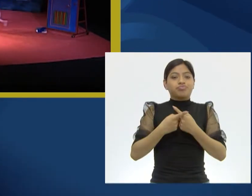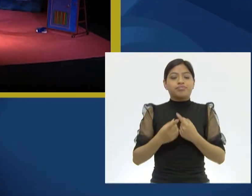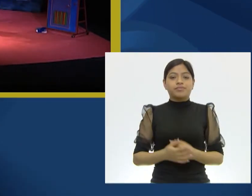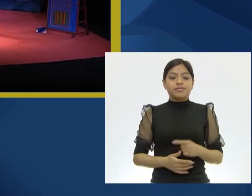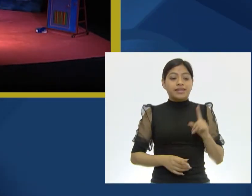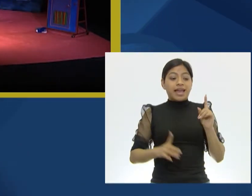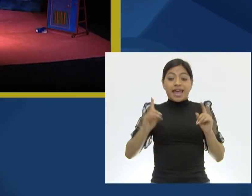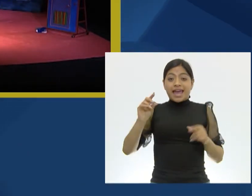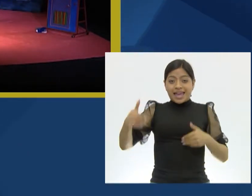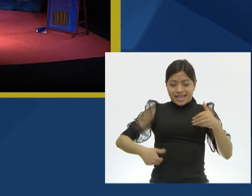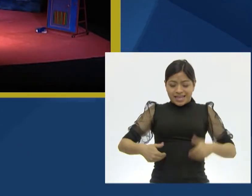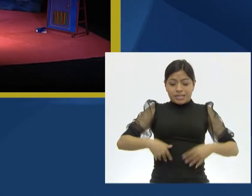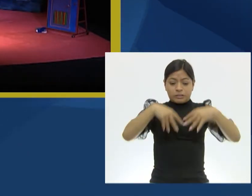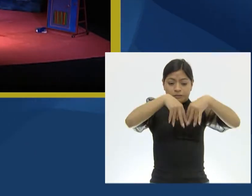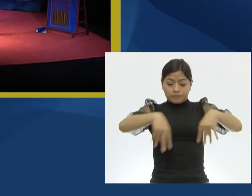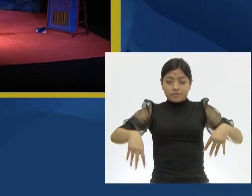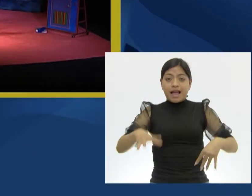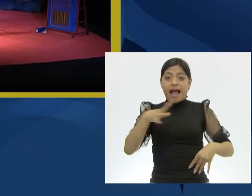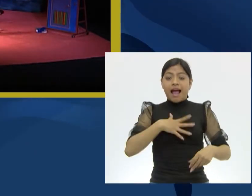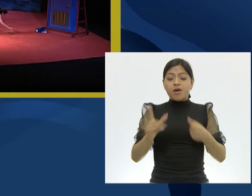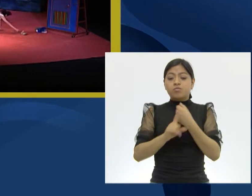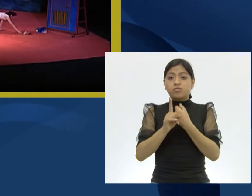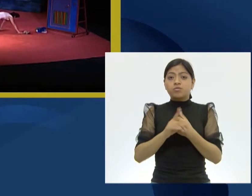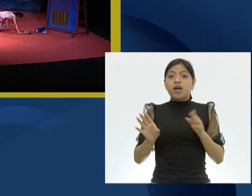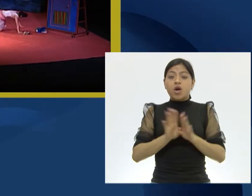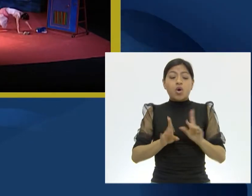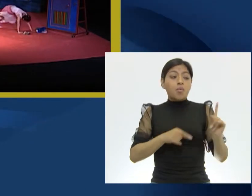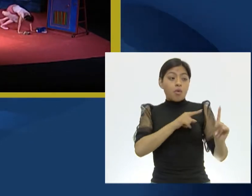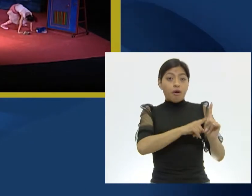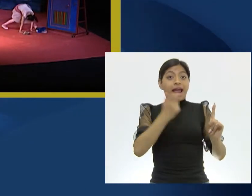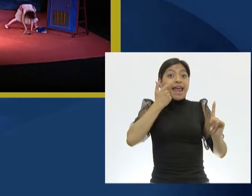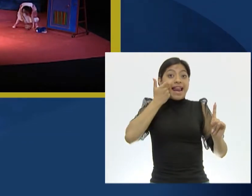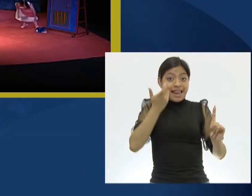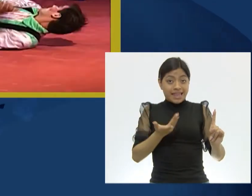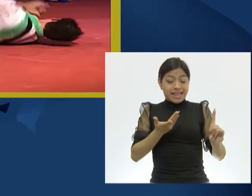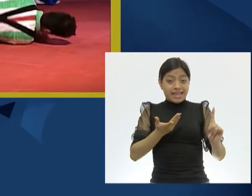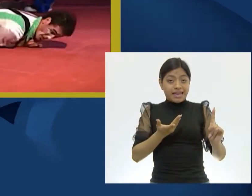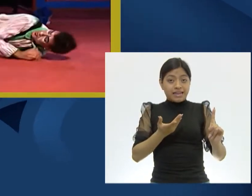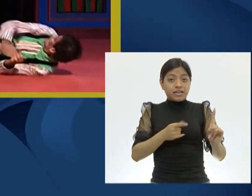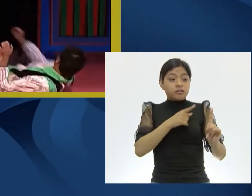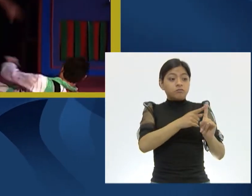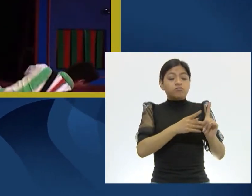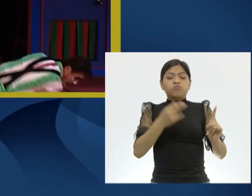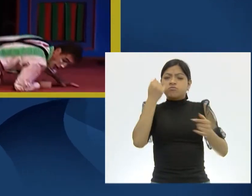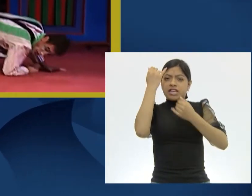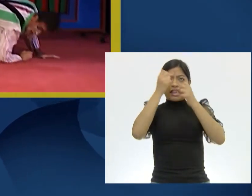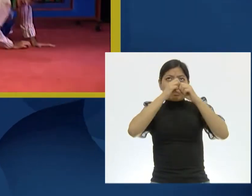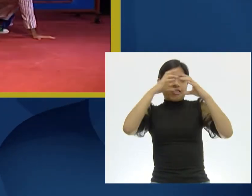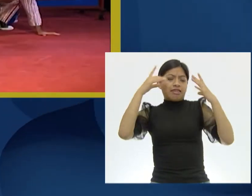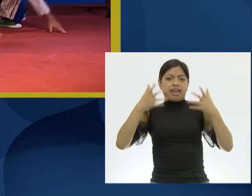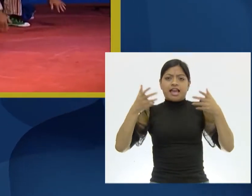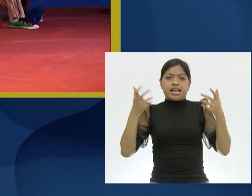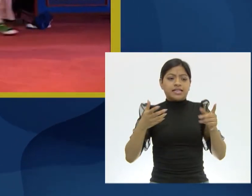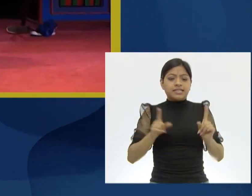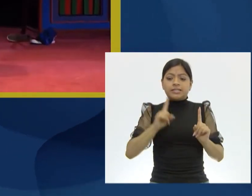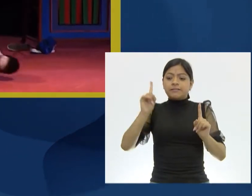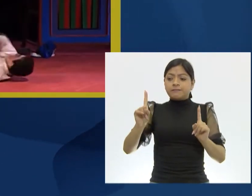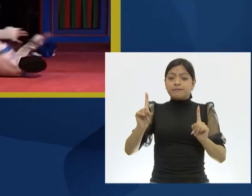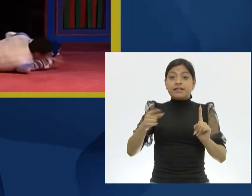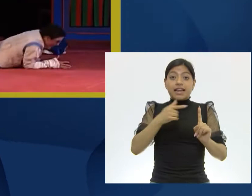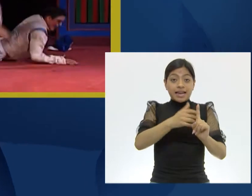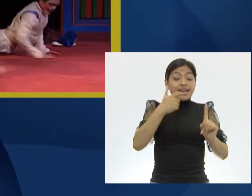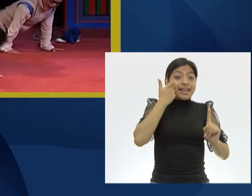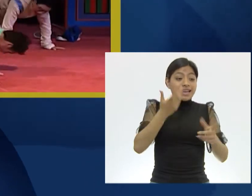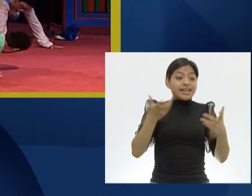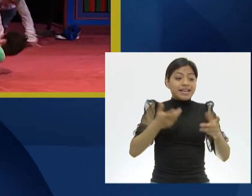el drama, existe conflicto cuando un personaje al perseguir un determinado sujeto, objeto o ideal, se ve enfrentado en su misión